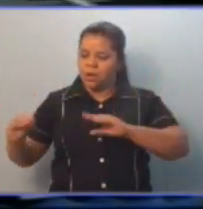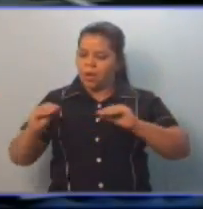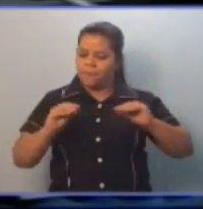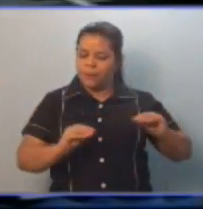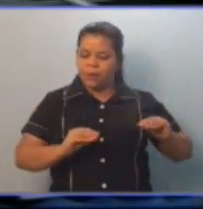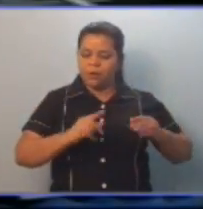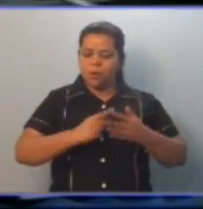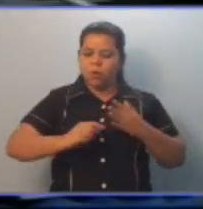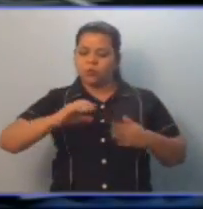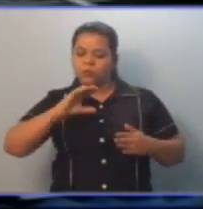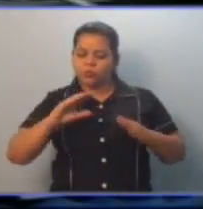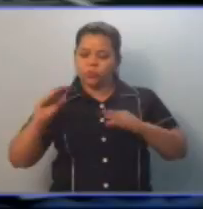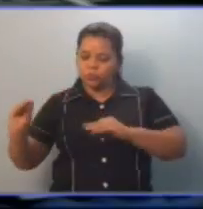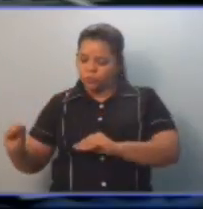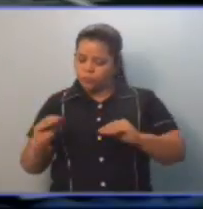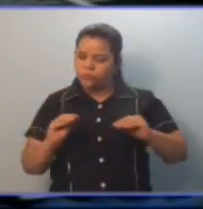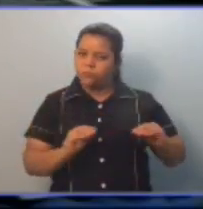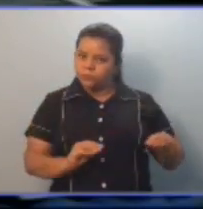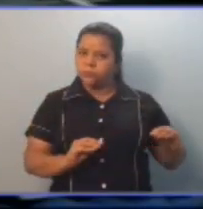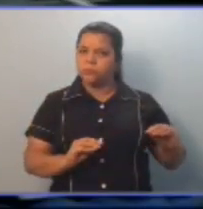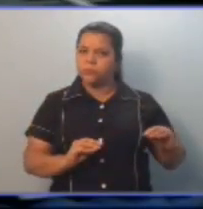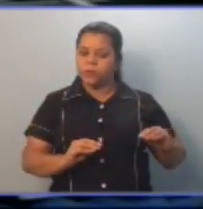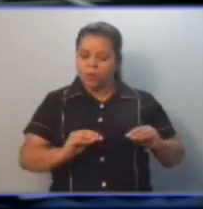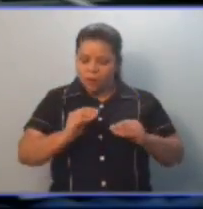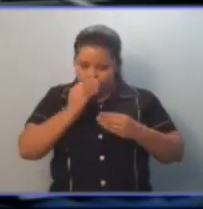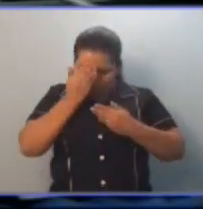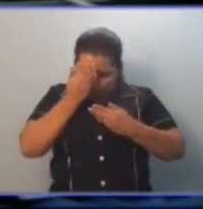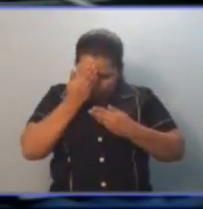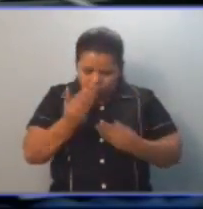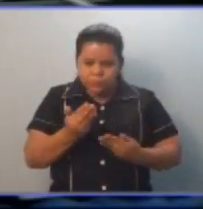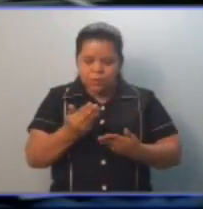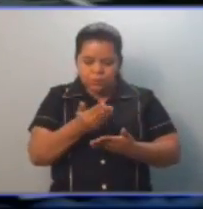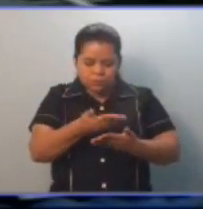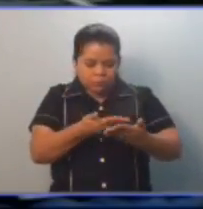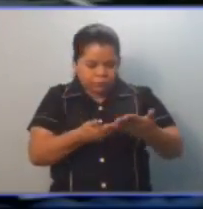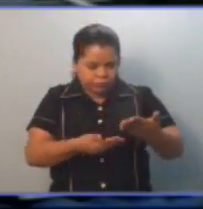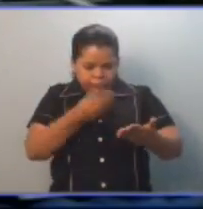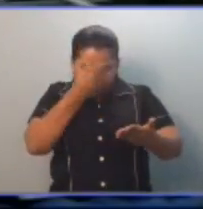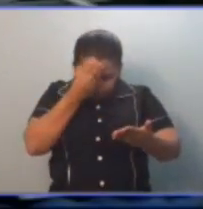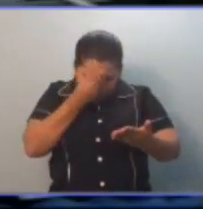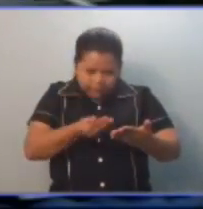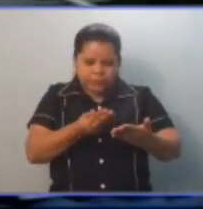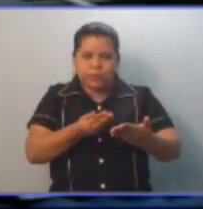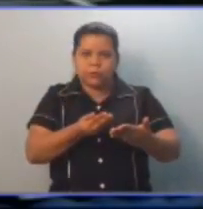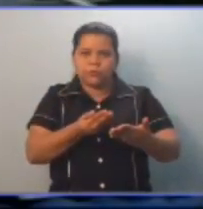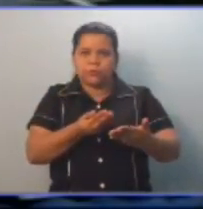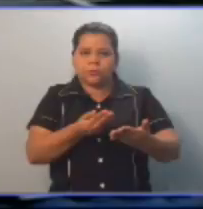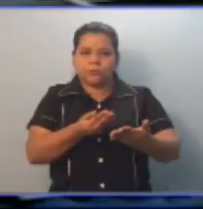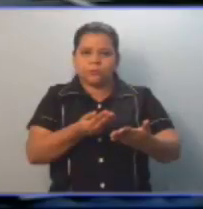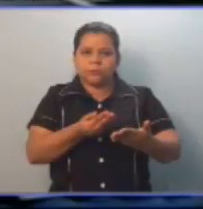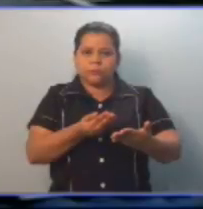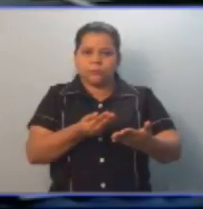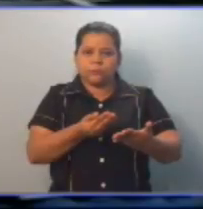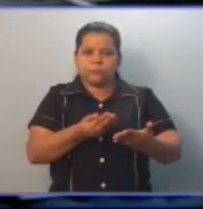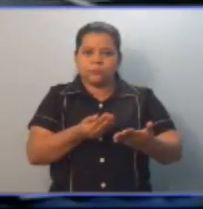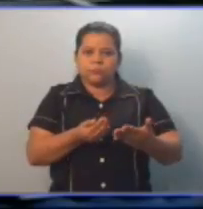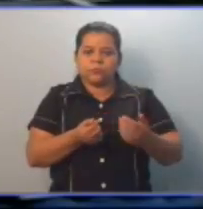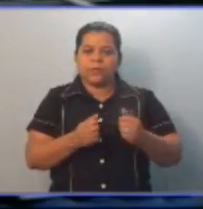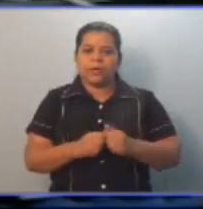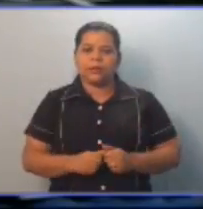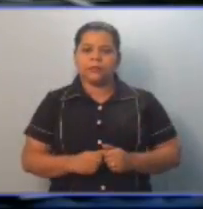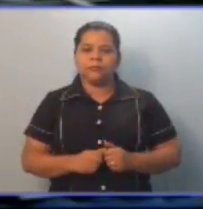la Constitución ateniéndose a su texto, subrayo esa frase, ateniéndose a